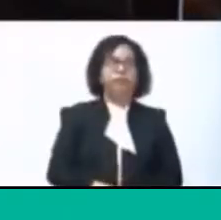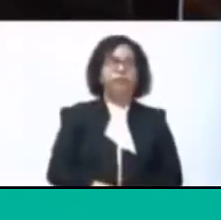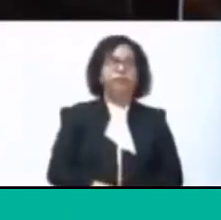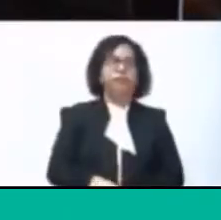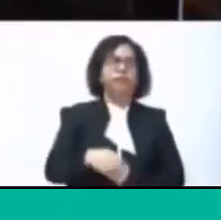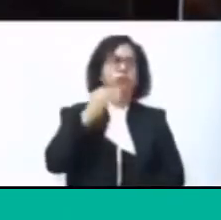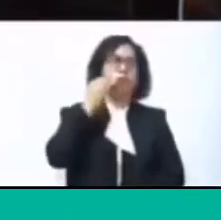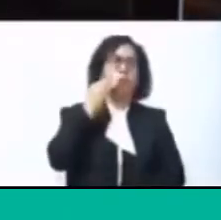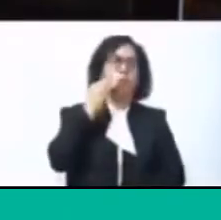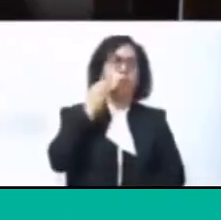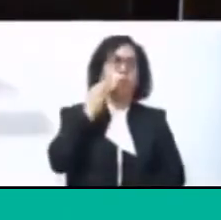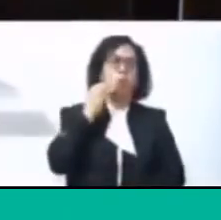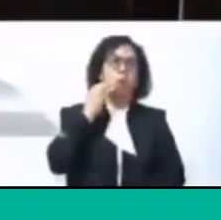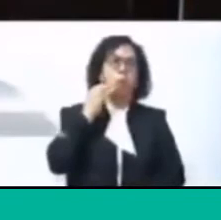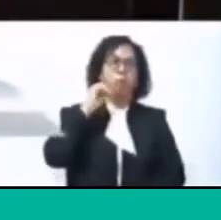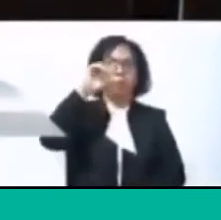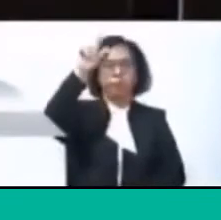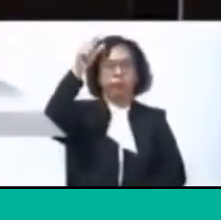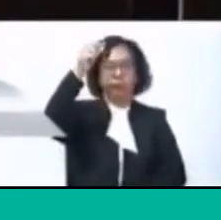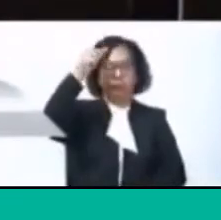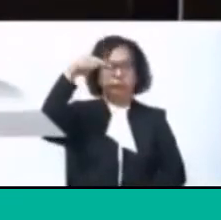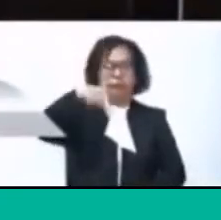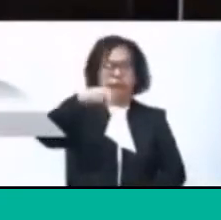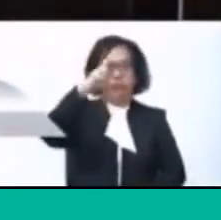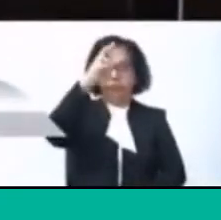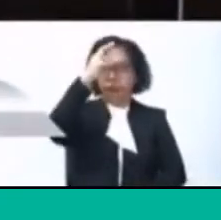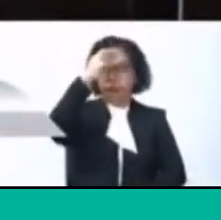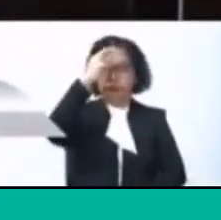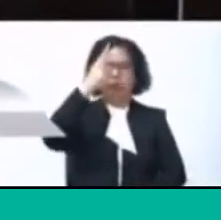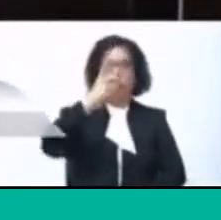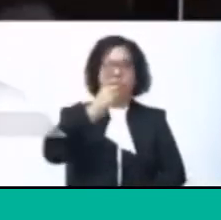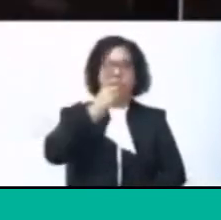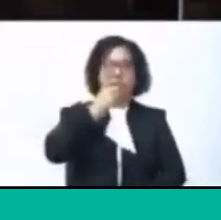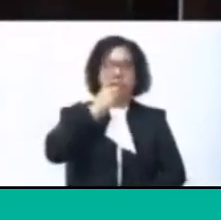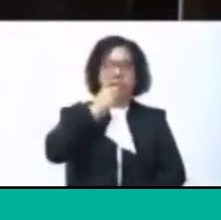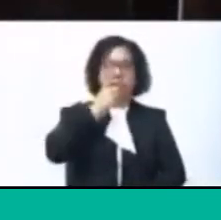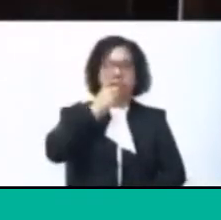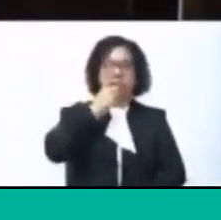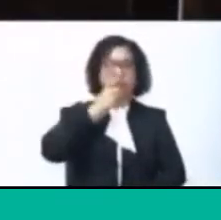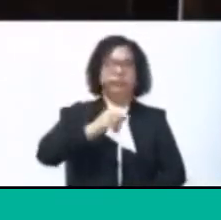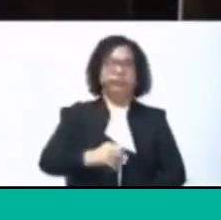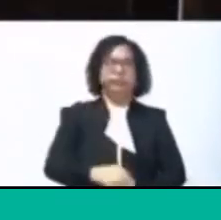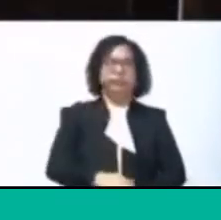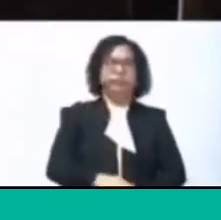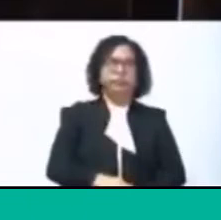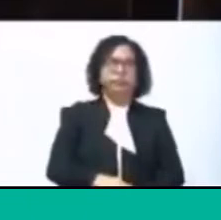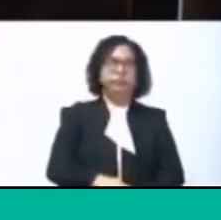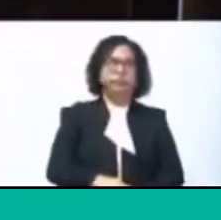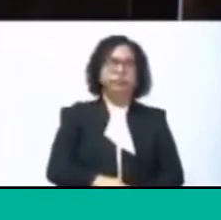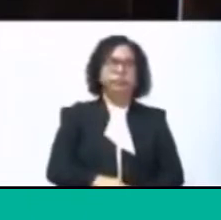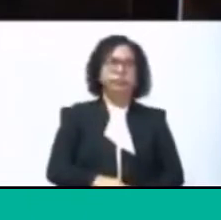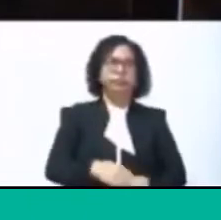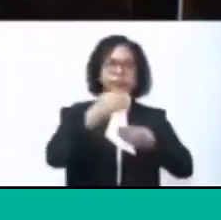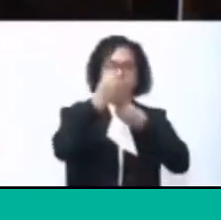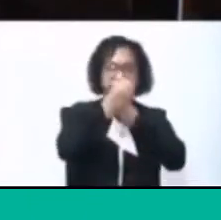dominicano ha anunciado que reinicia la exportación de productos hacia